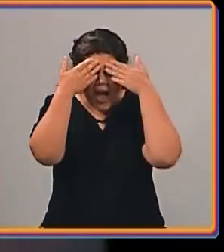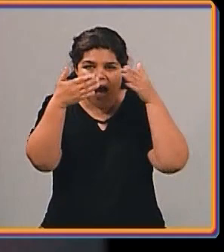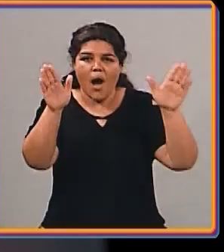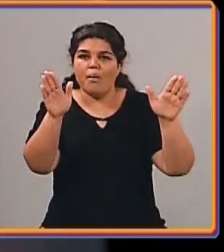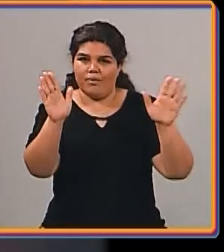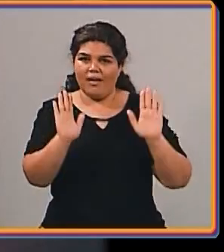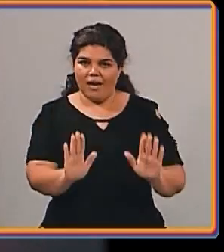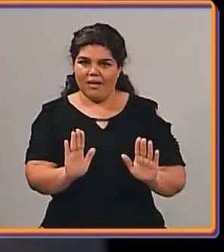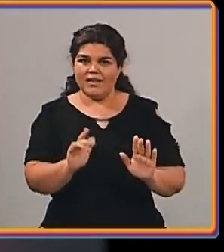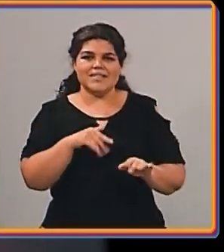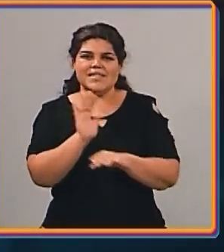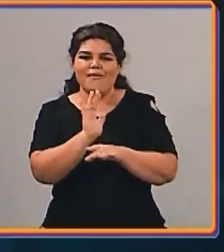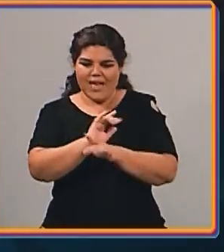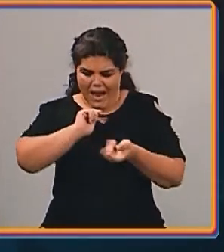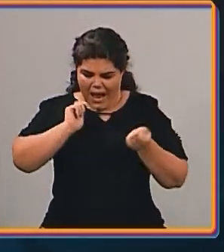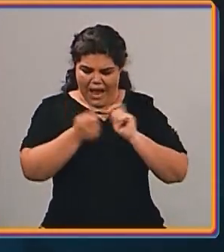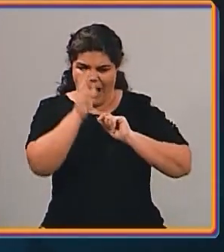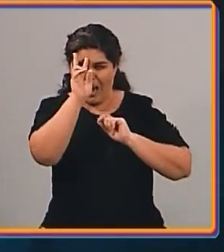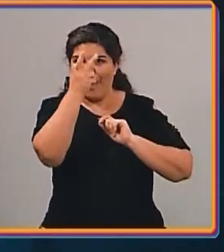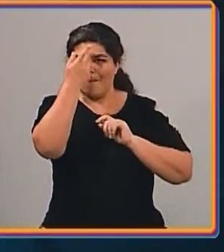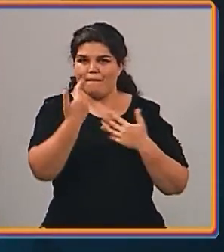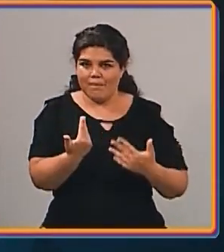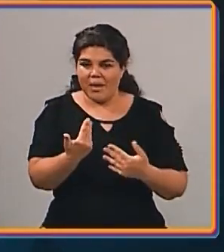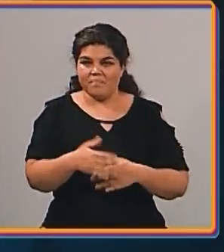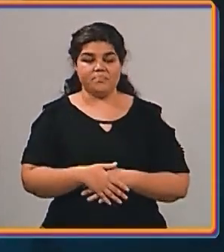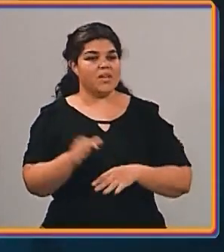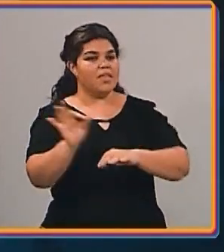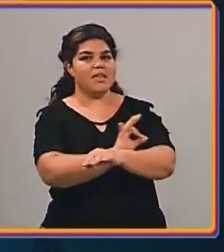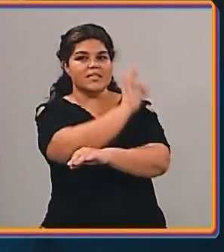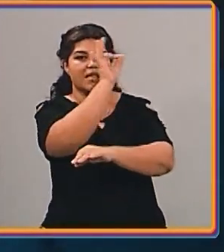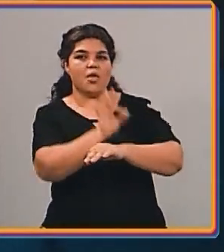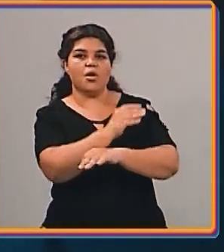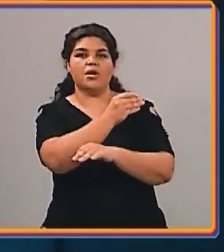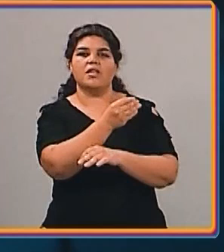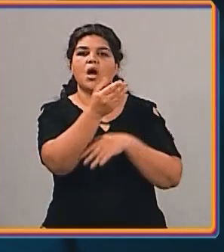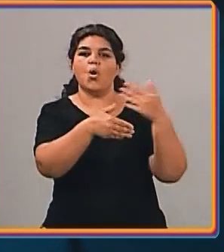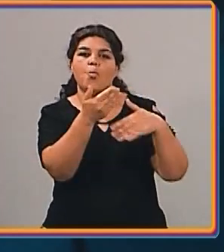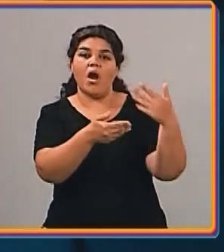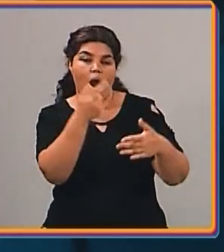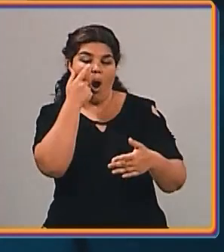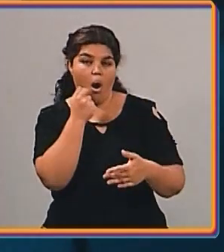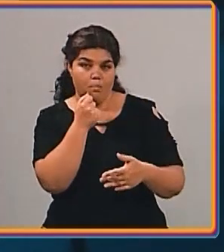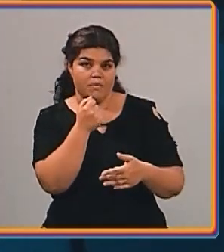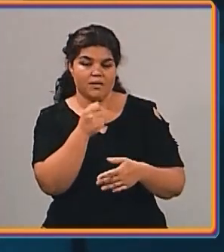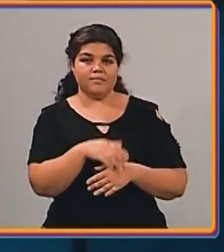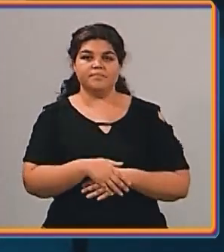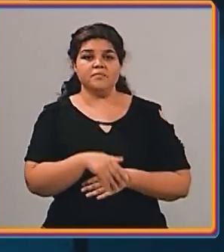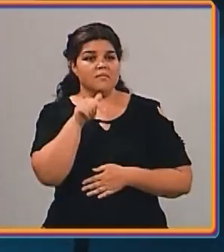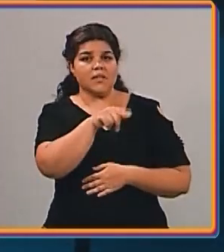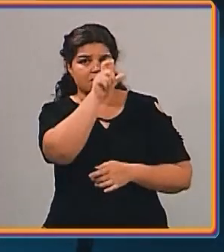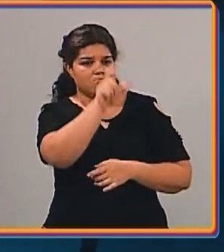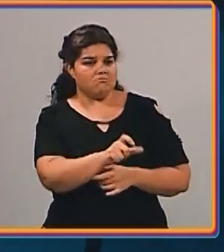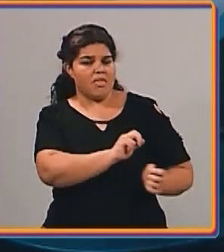sale igual. El diseñador de juegos estadounidense Sid Sackson fundó las bases de los juegos modernos que conocemos hoy en